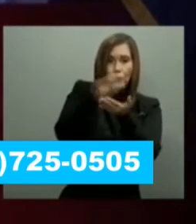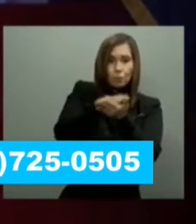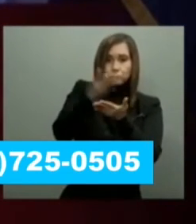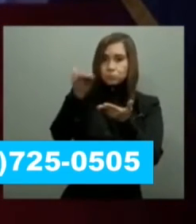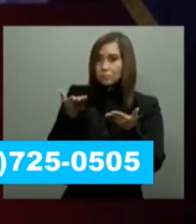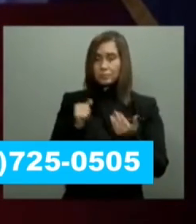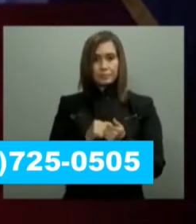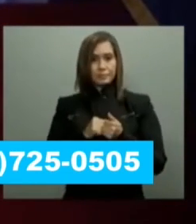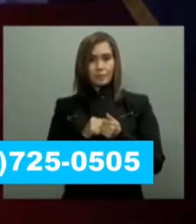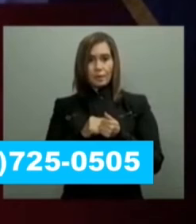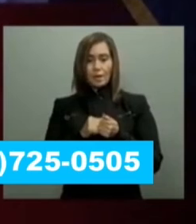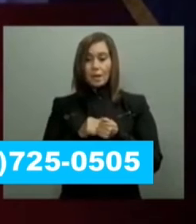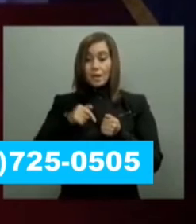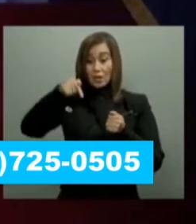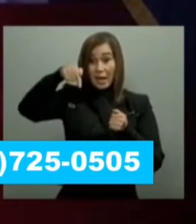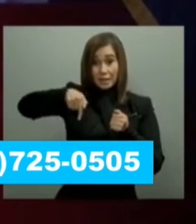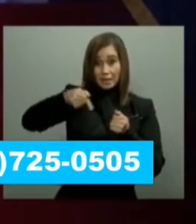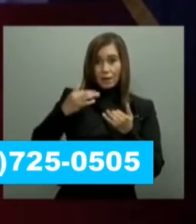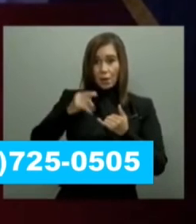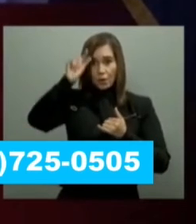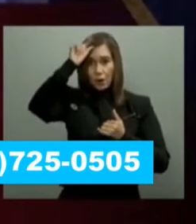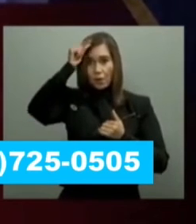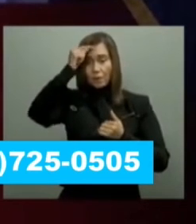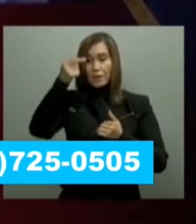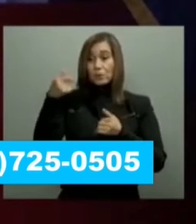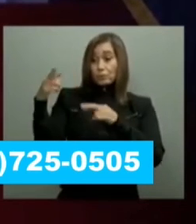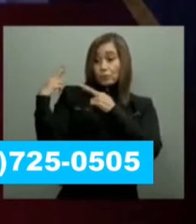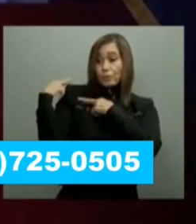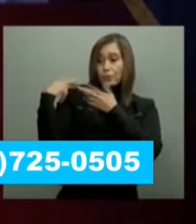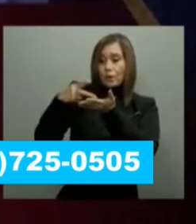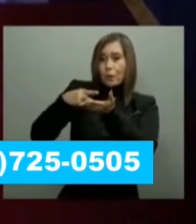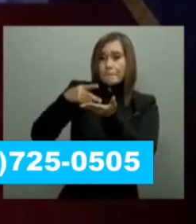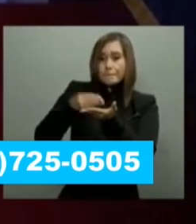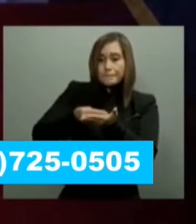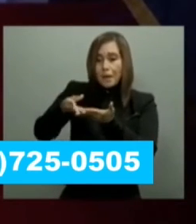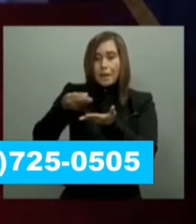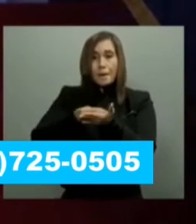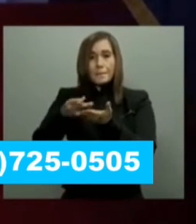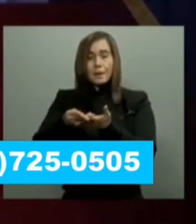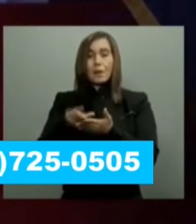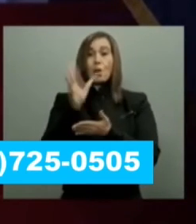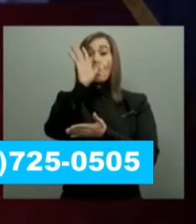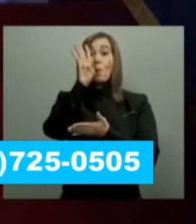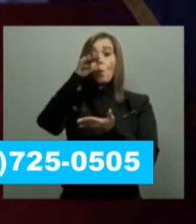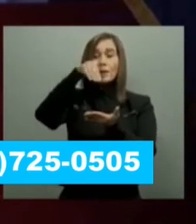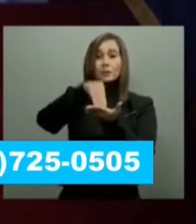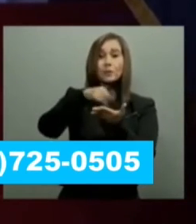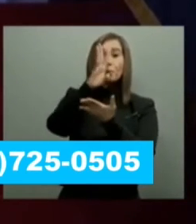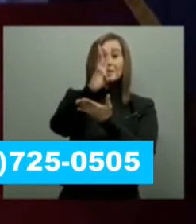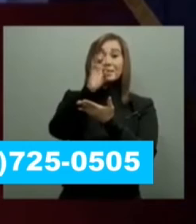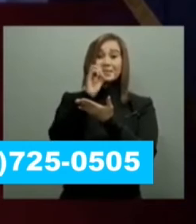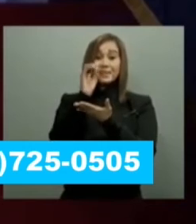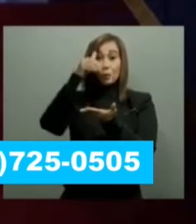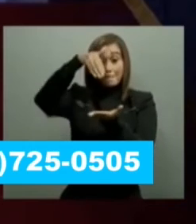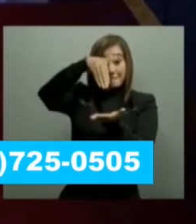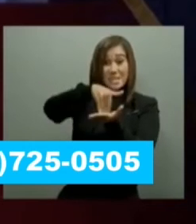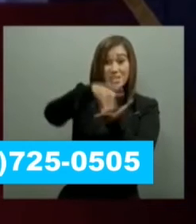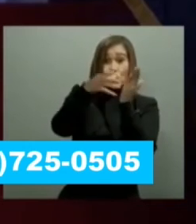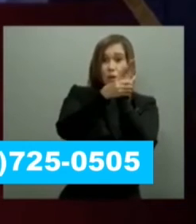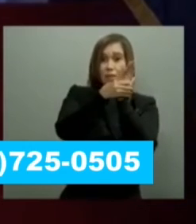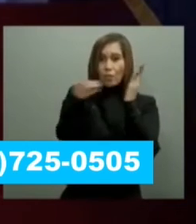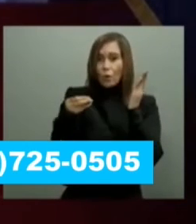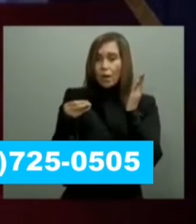pollos se vendía apoyó su gobierno el maestro es robo y ha conocido el curso pero nuevo